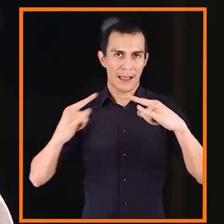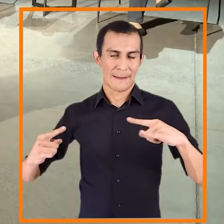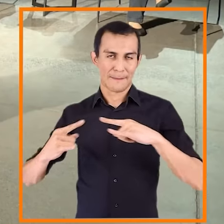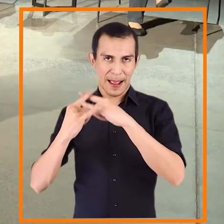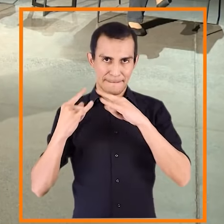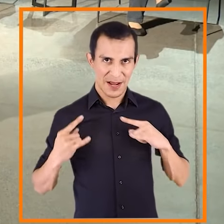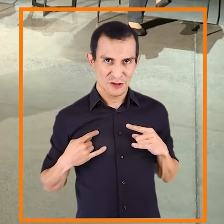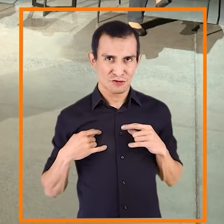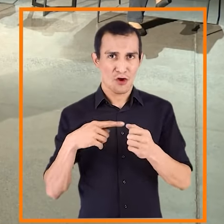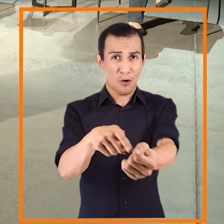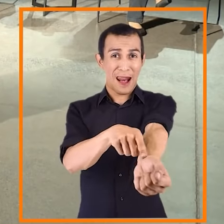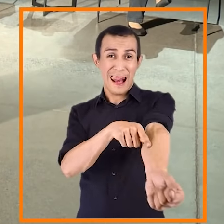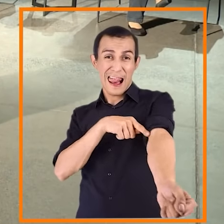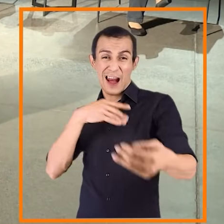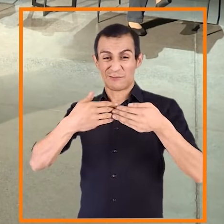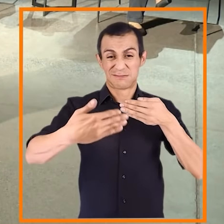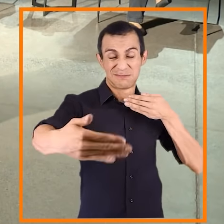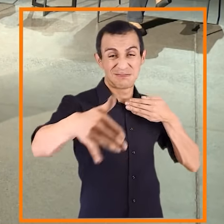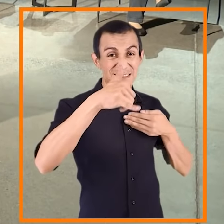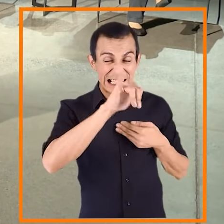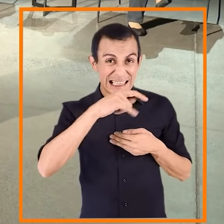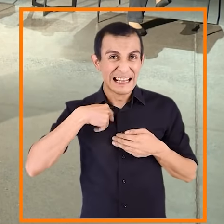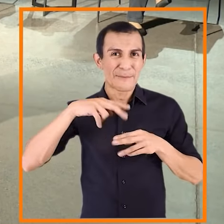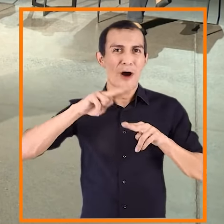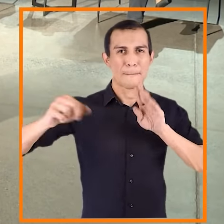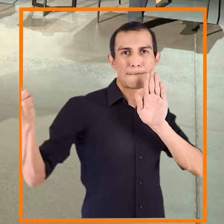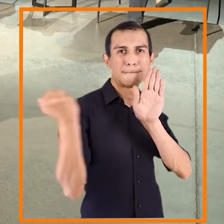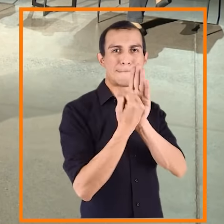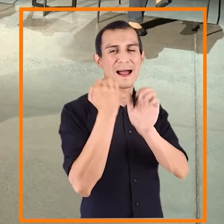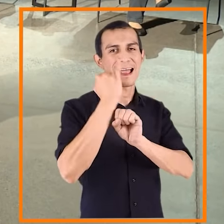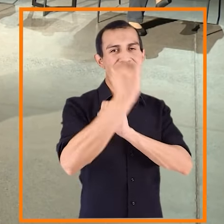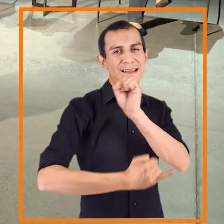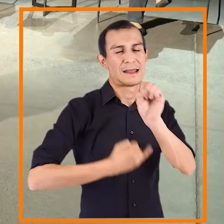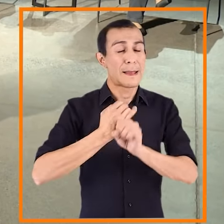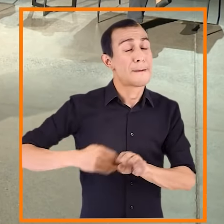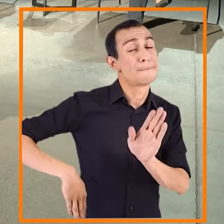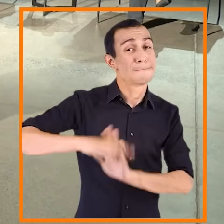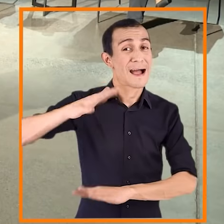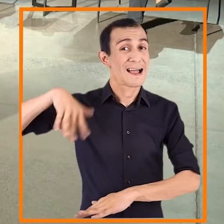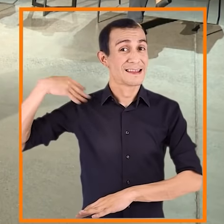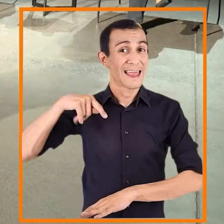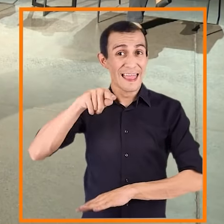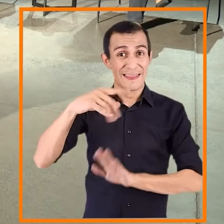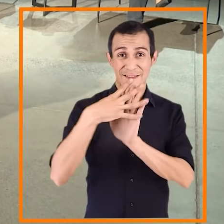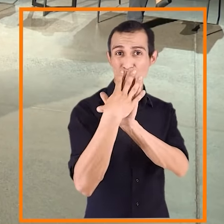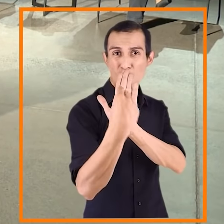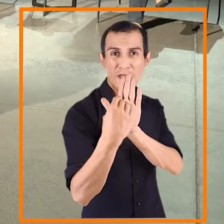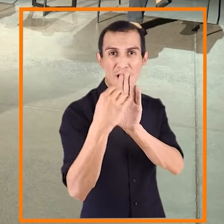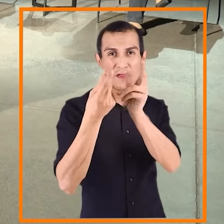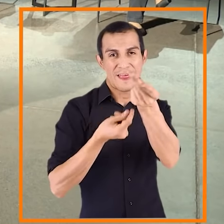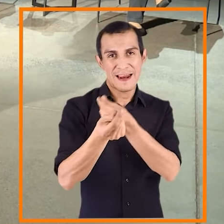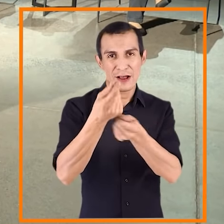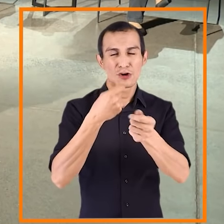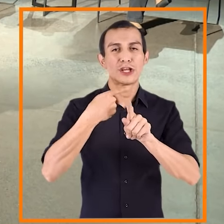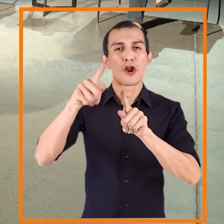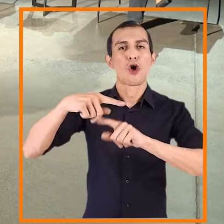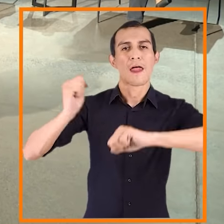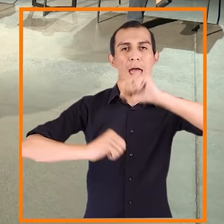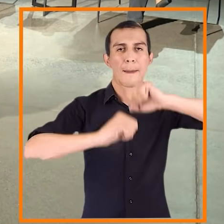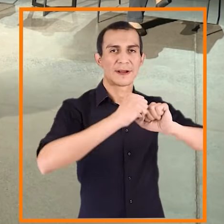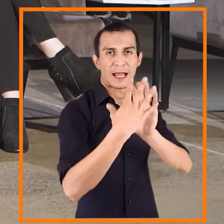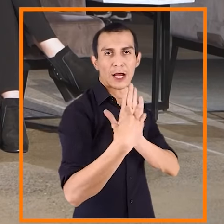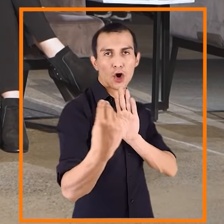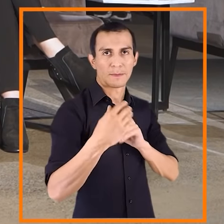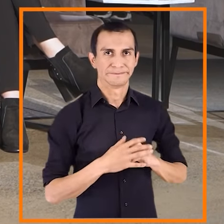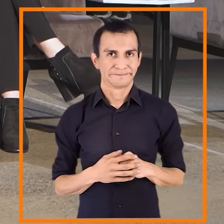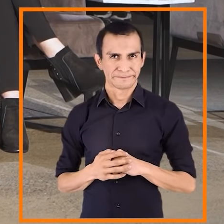campamentos. En un largo plazo, la idea es hacer esta marca una marca internacional y lo más importante es replicar este modelo de negocios en otras